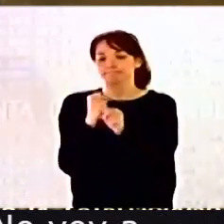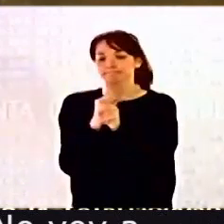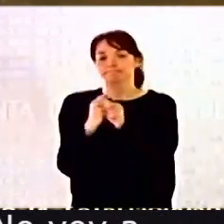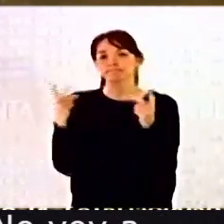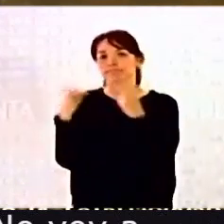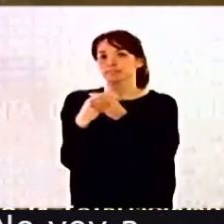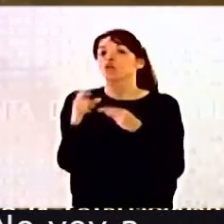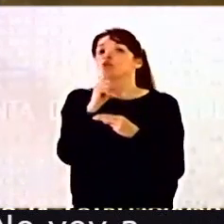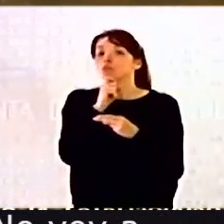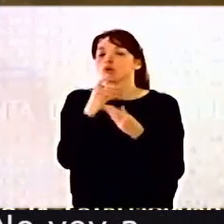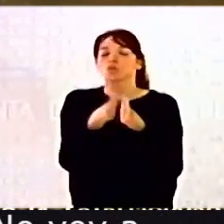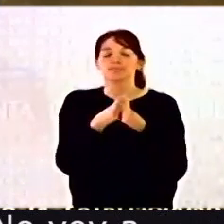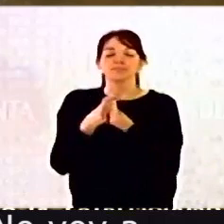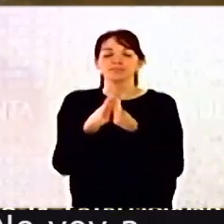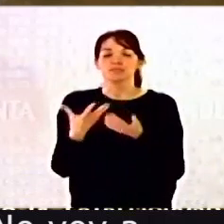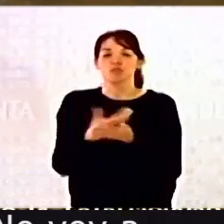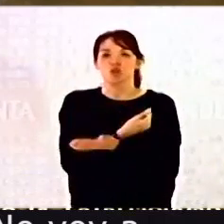todos.